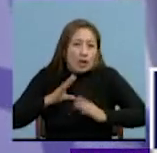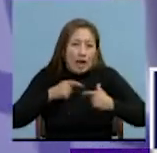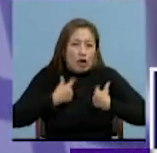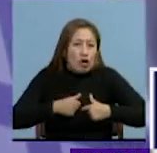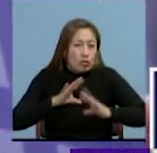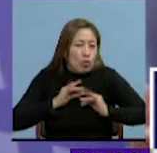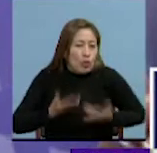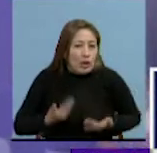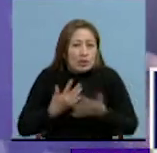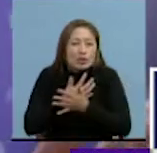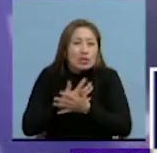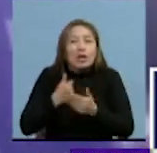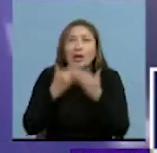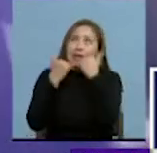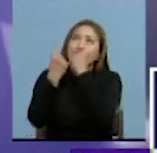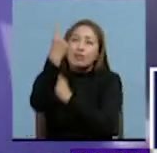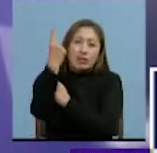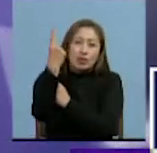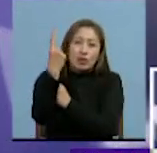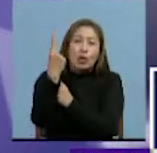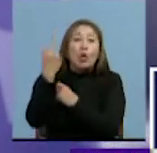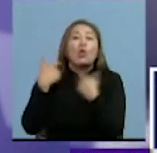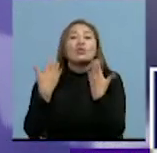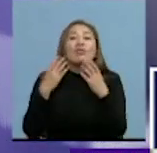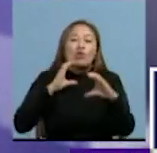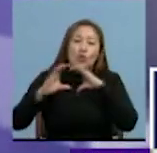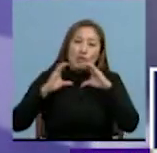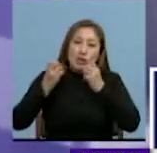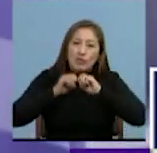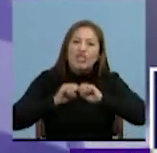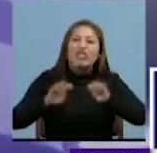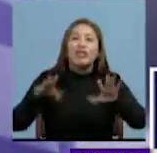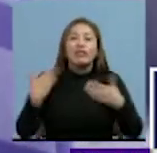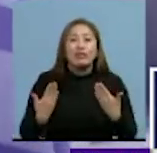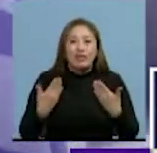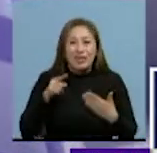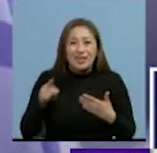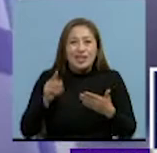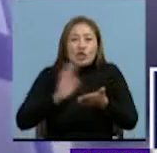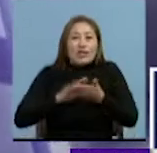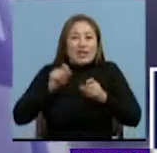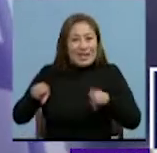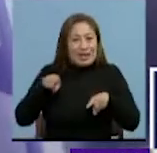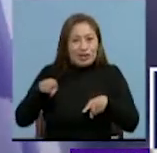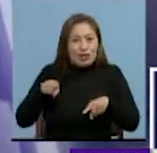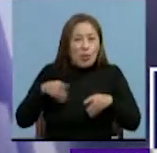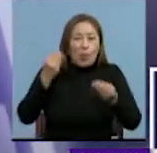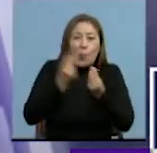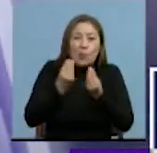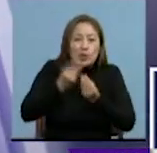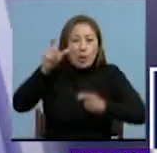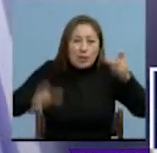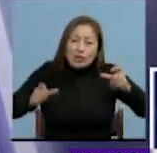Entonces, gracias a Dios están los medios también para poder dar a conocer esto, ¿no? Esto que mucha gente hace